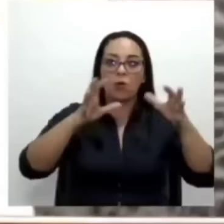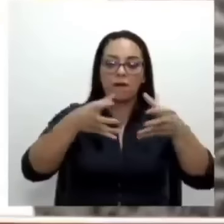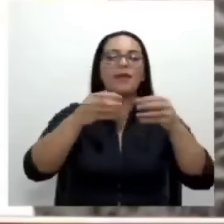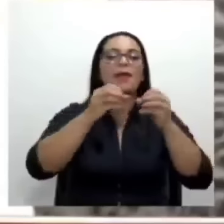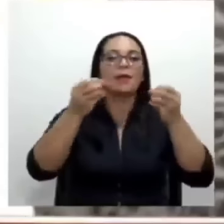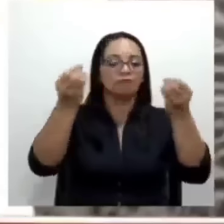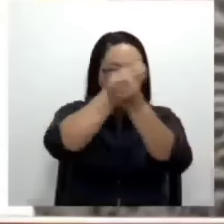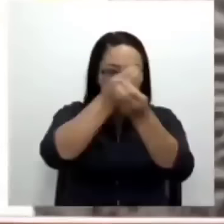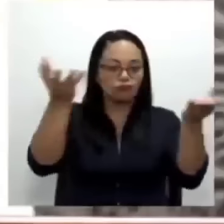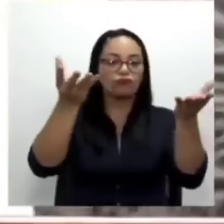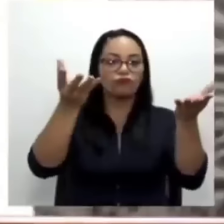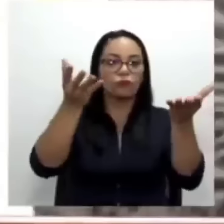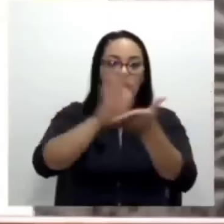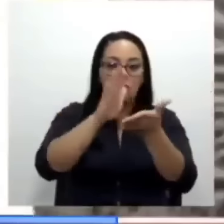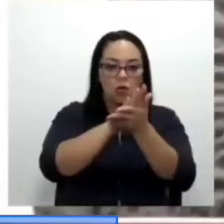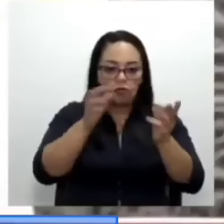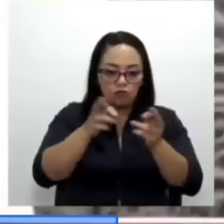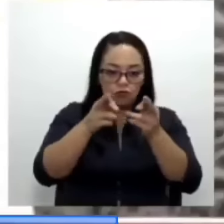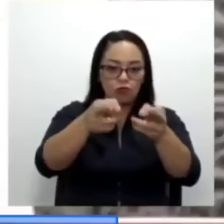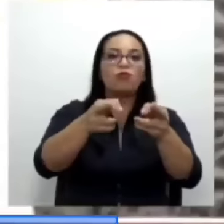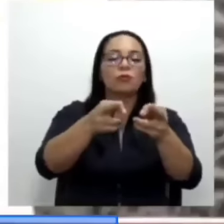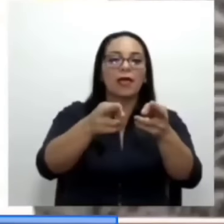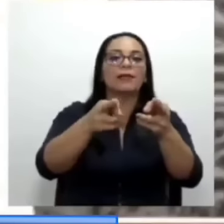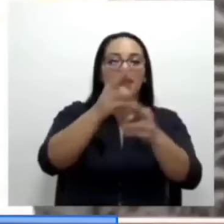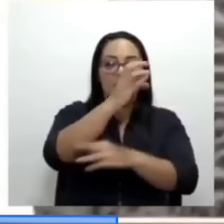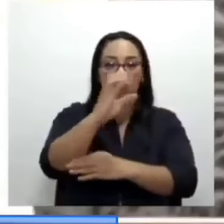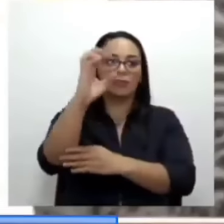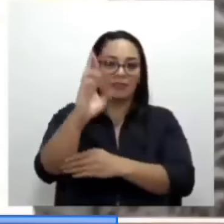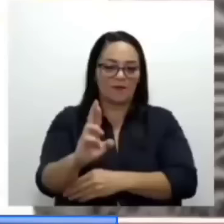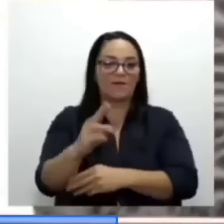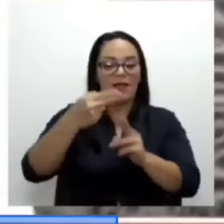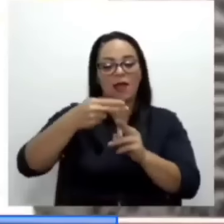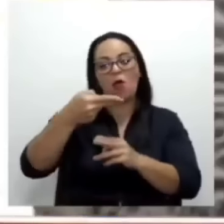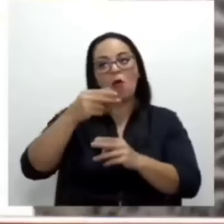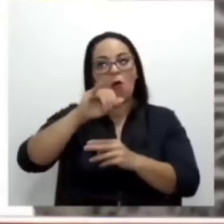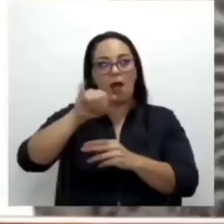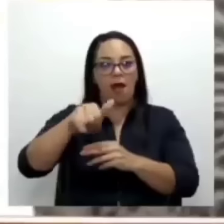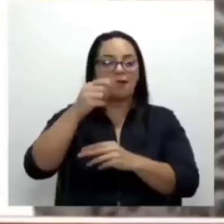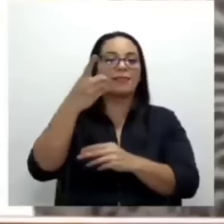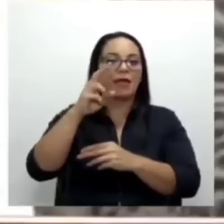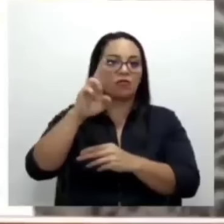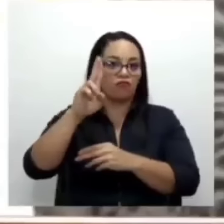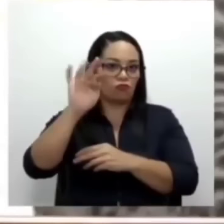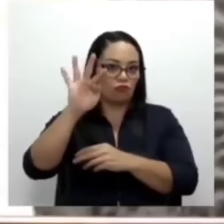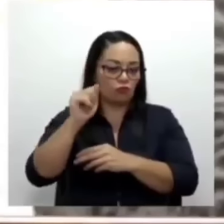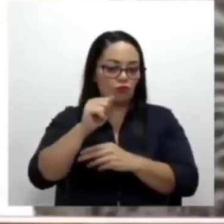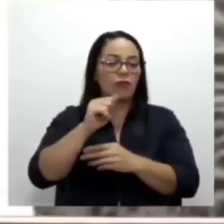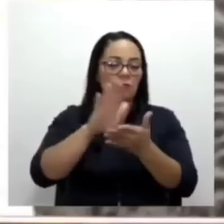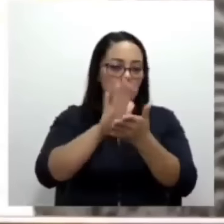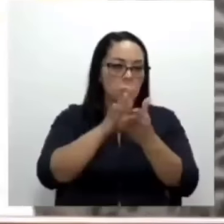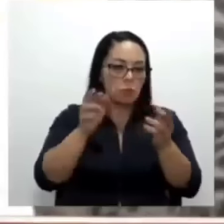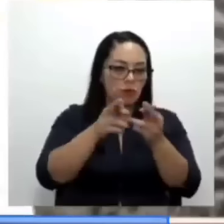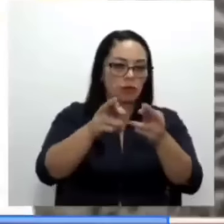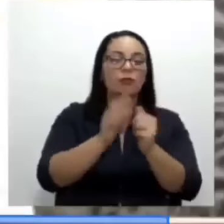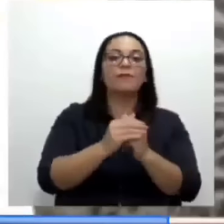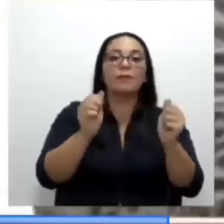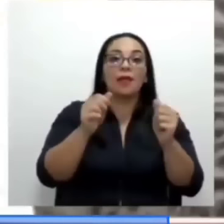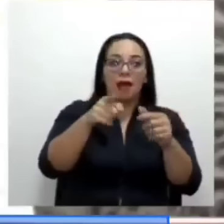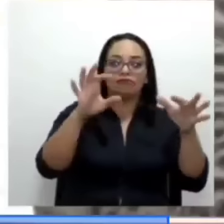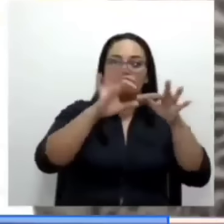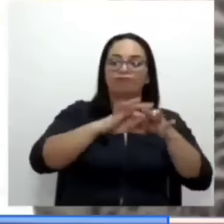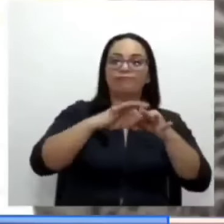la hoja de ruta de Costa Rica. Hicimos ese lanzamiento junto con el liderazgo del sector privado de Costa Rica,